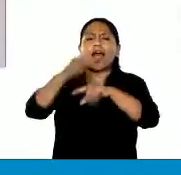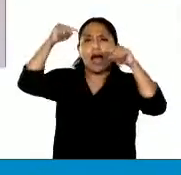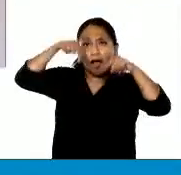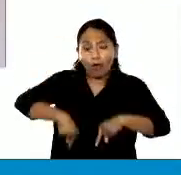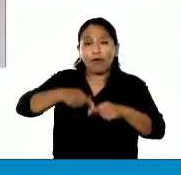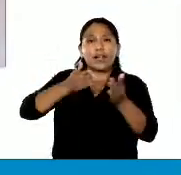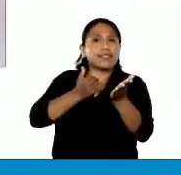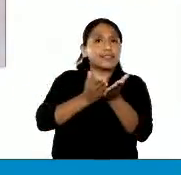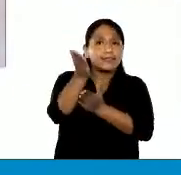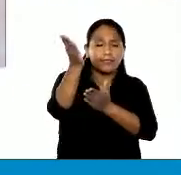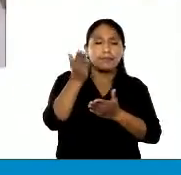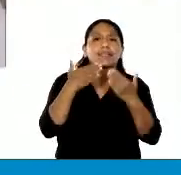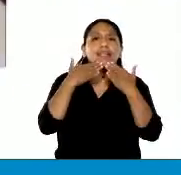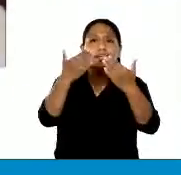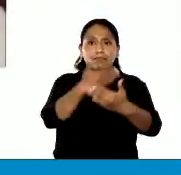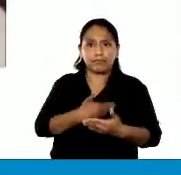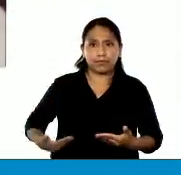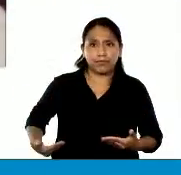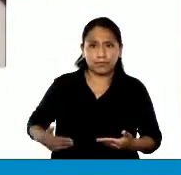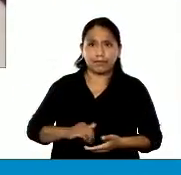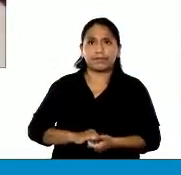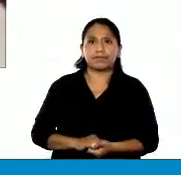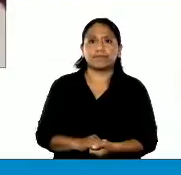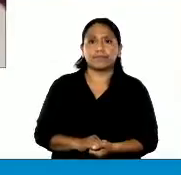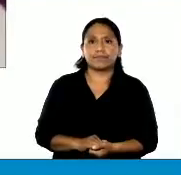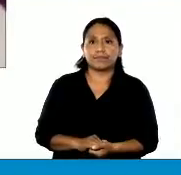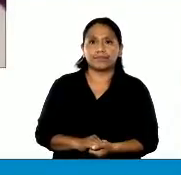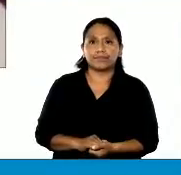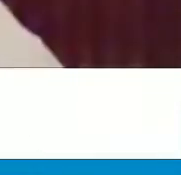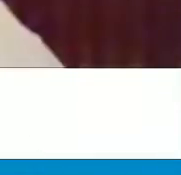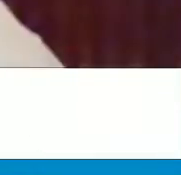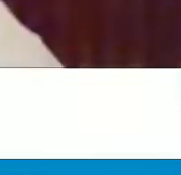ahora y siempre. Gracias, señor presidente. Muchas gracias, diputado.